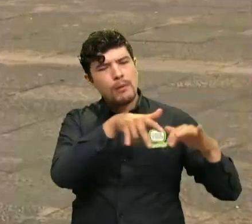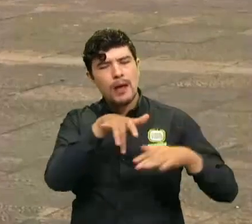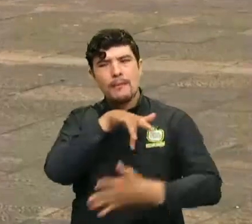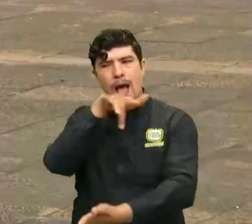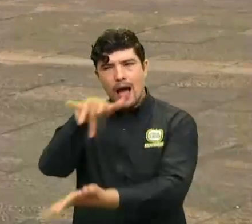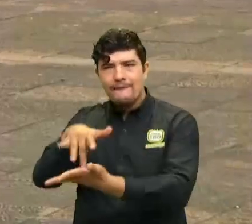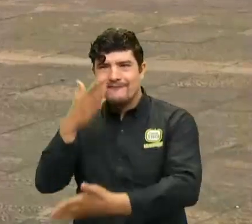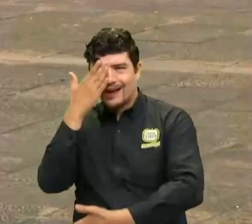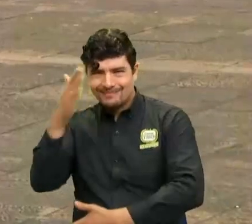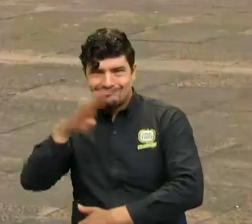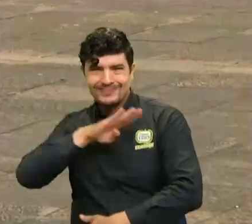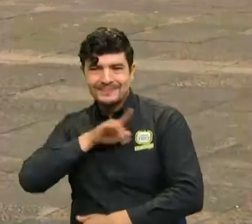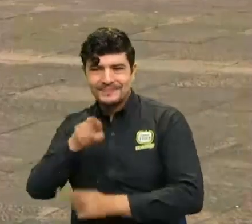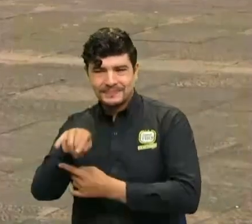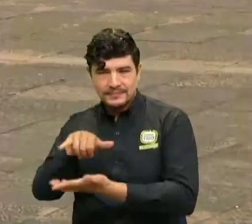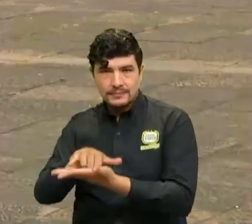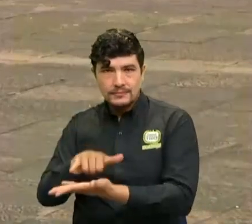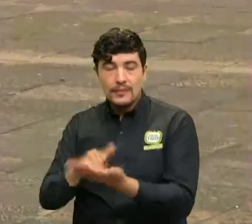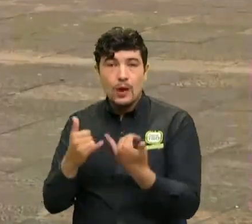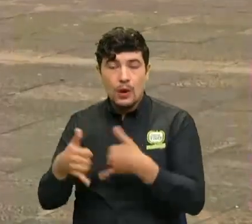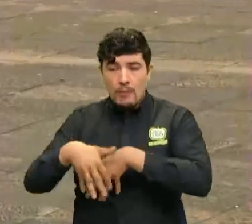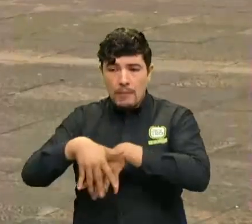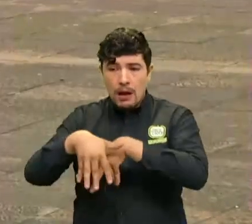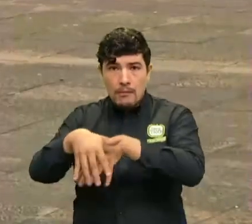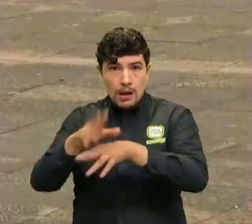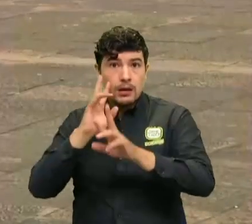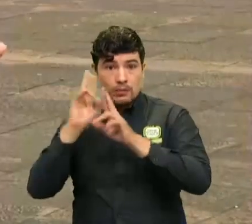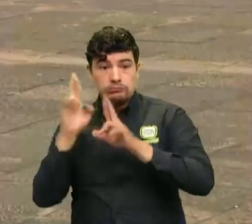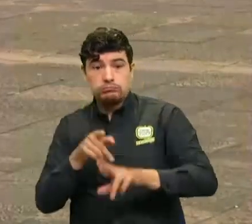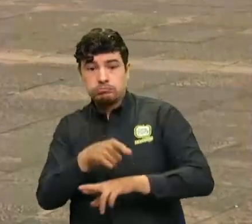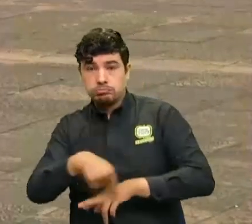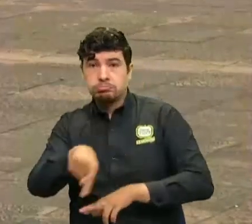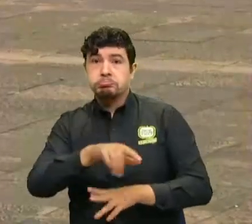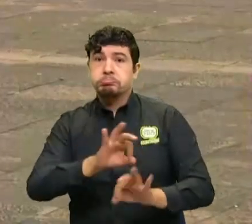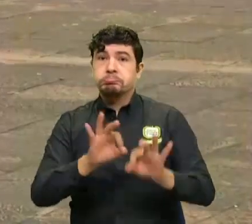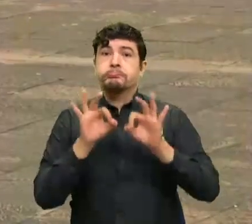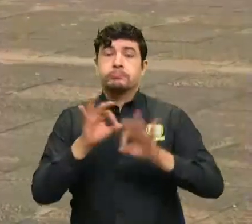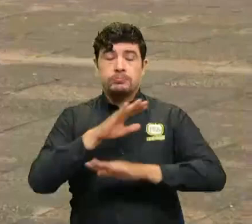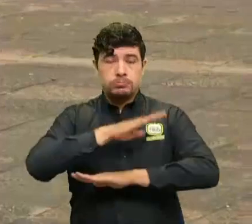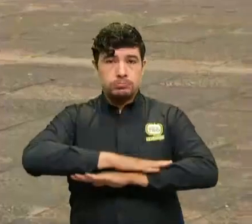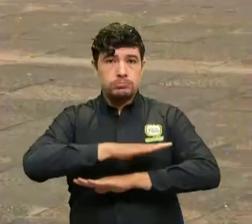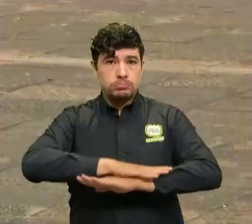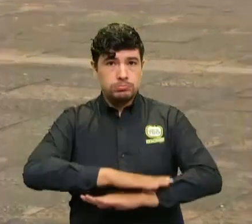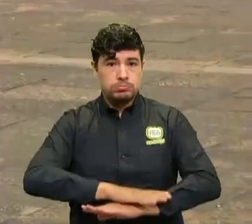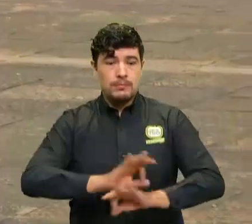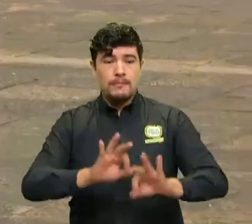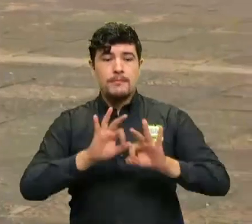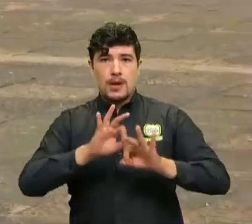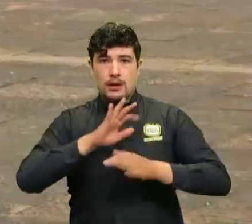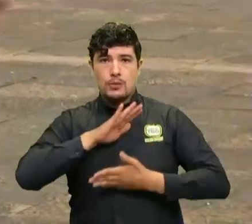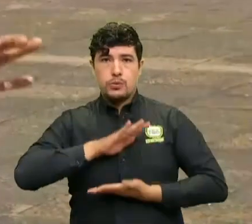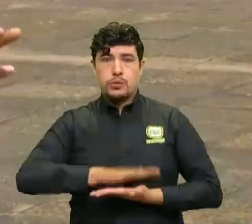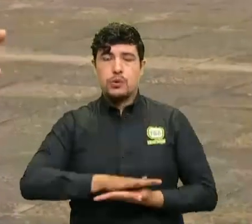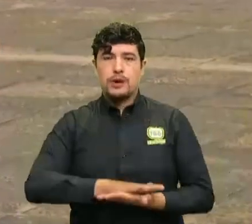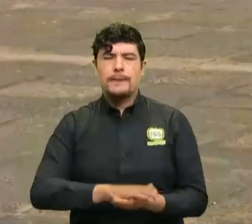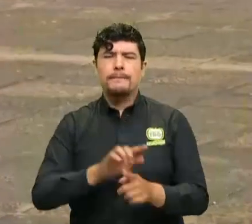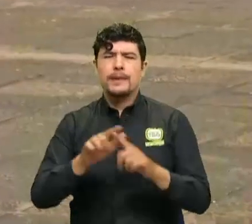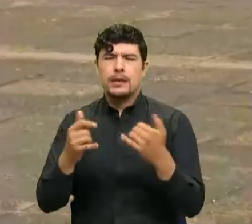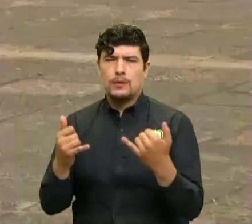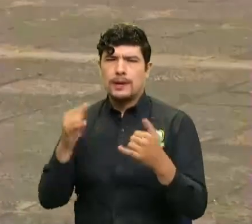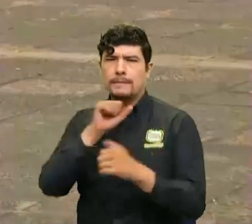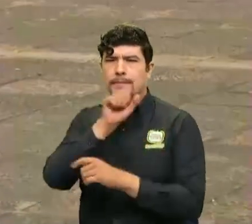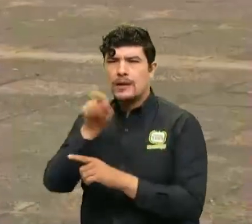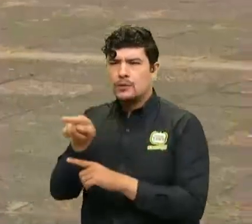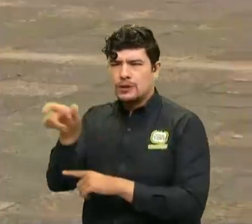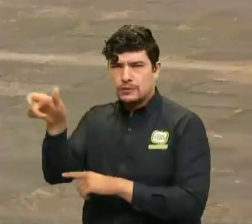y es que estas movilizaciones se han dado de manera pacífica. Hay que destacar también el buen comportamiento, pero vamos a conocer de primera mano, de